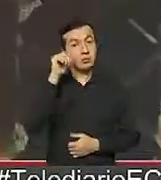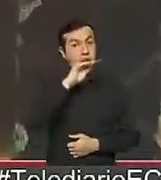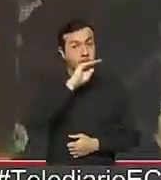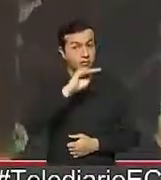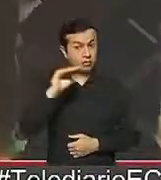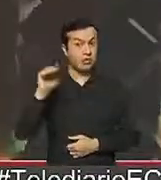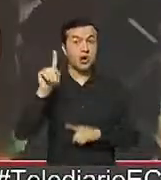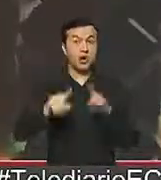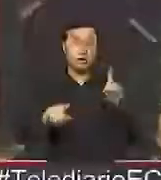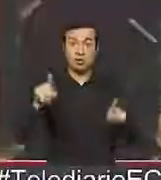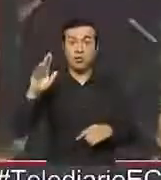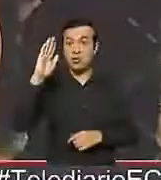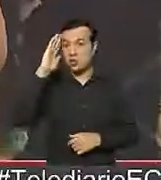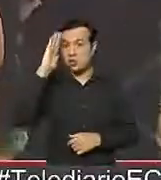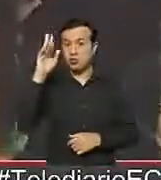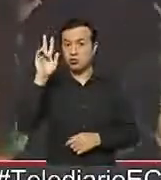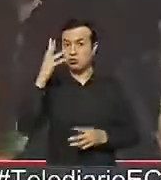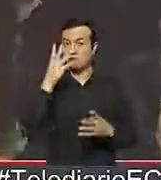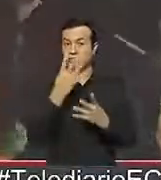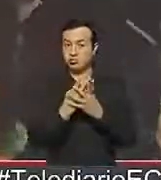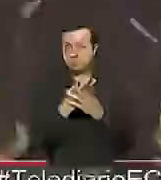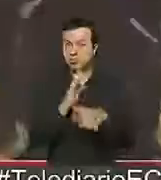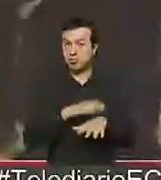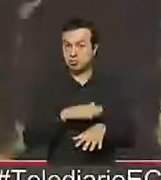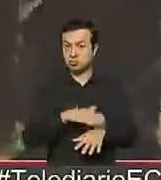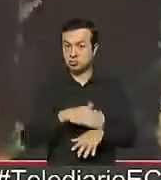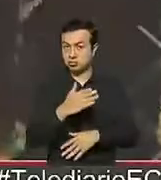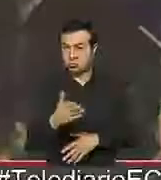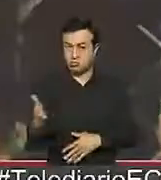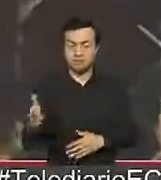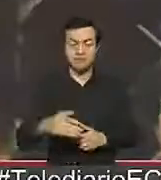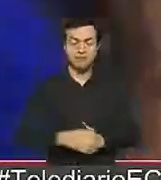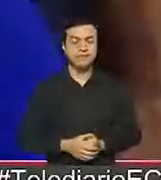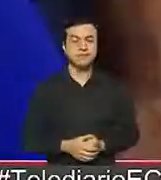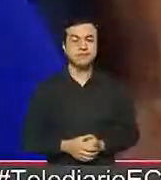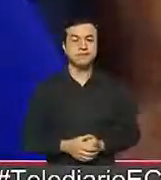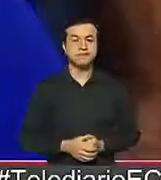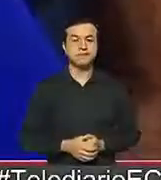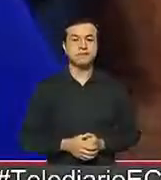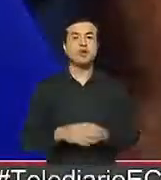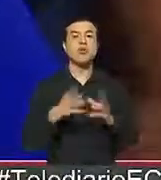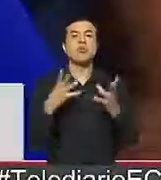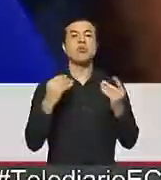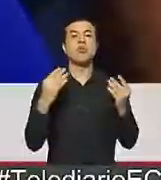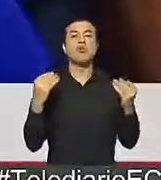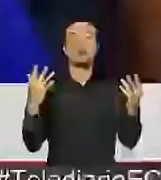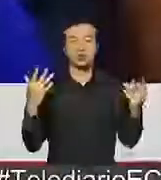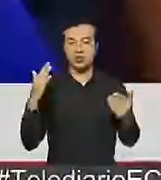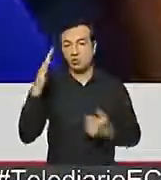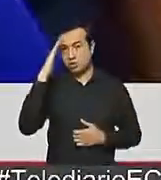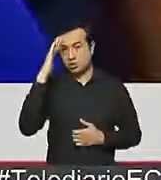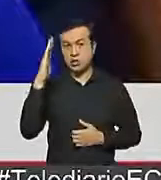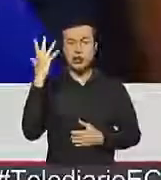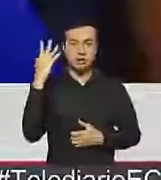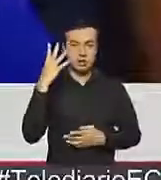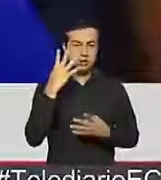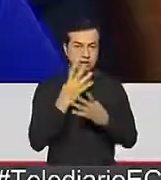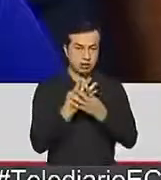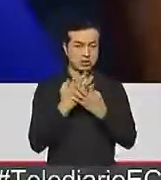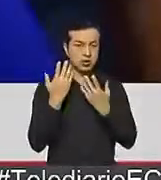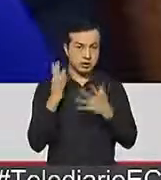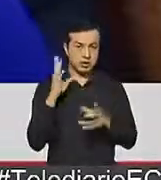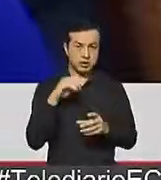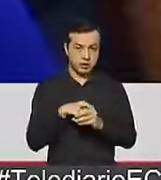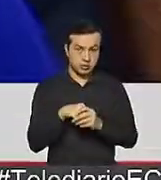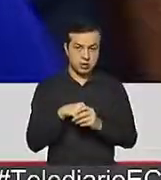varios policías son procesados por este caso. Hay decenas de policías que están detenidos, están privados de